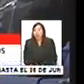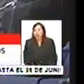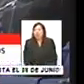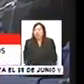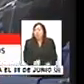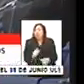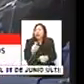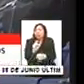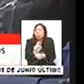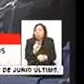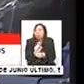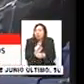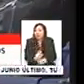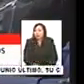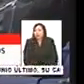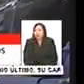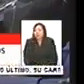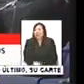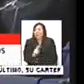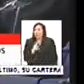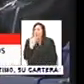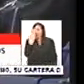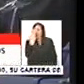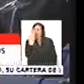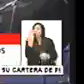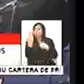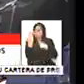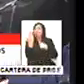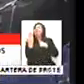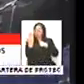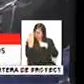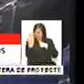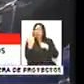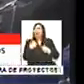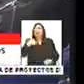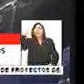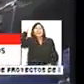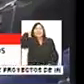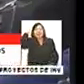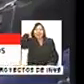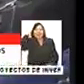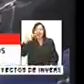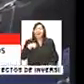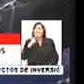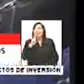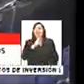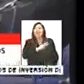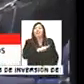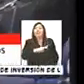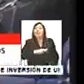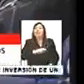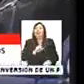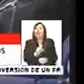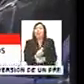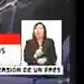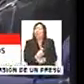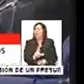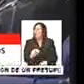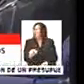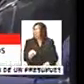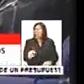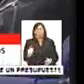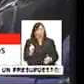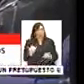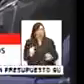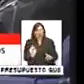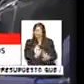estar bien instruido ser capaz mirarte al espejo y decir yo puedo porque sé esa es la misión del ministerio de educación y no lo que